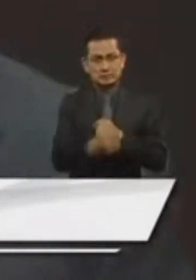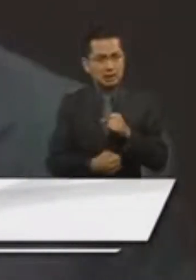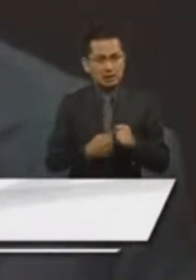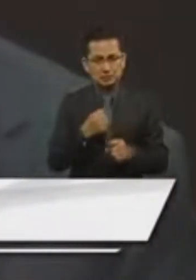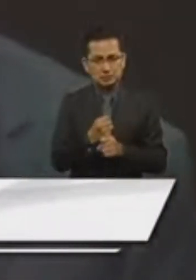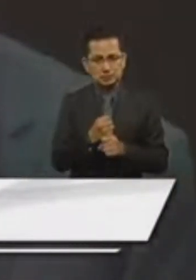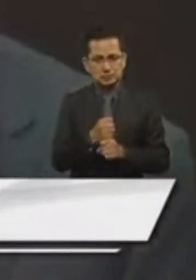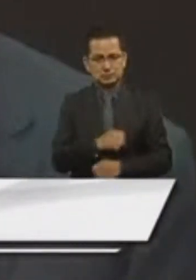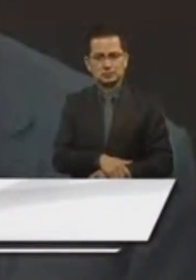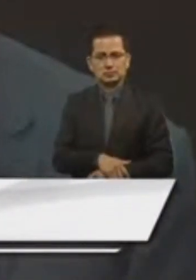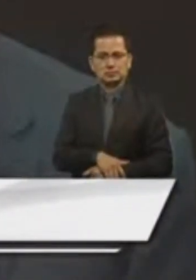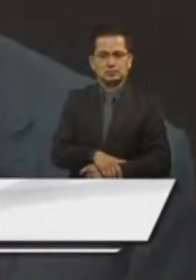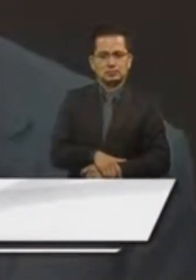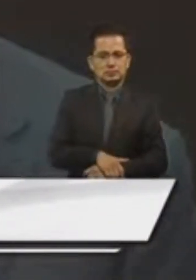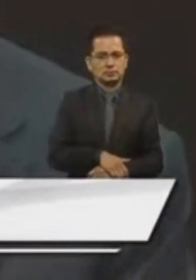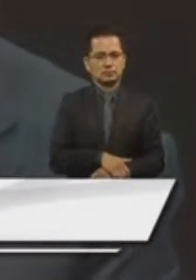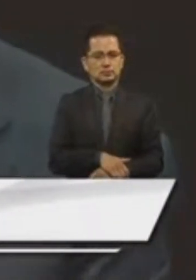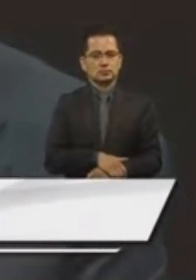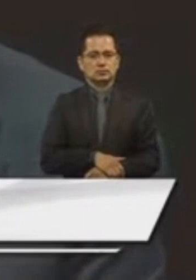Por eso,